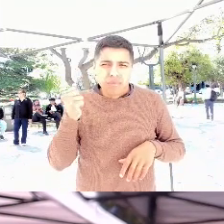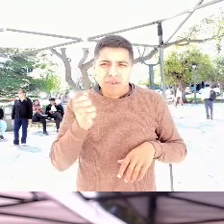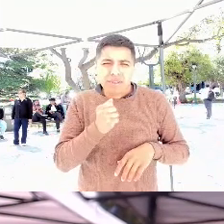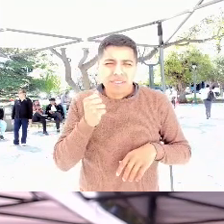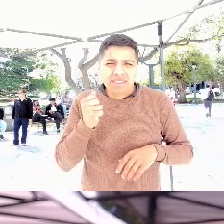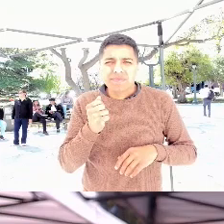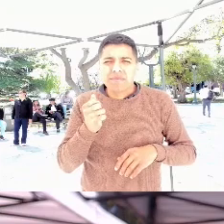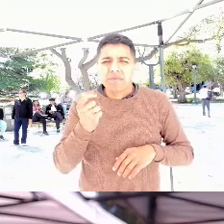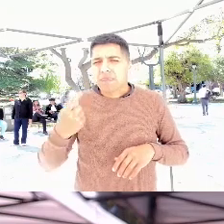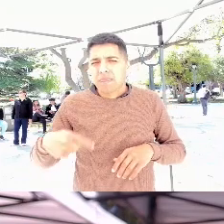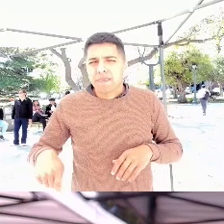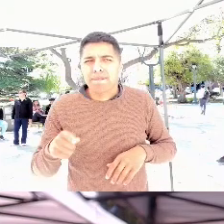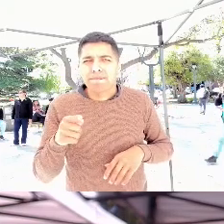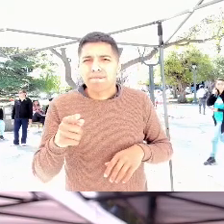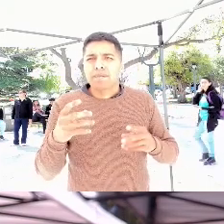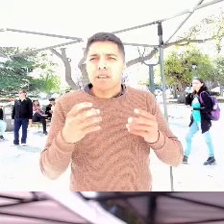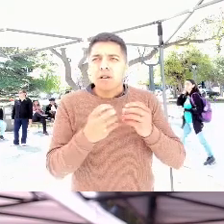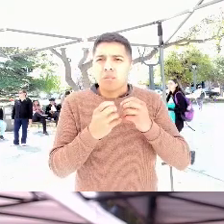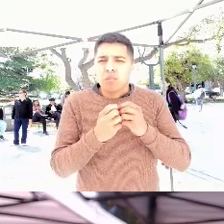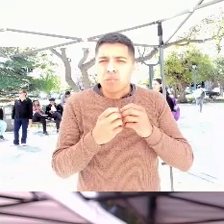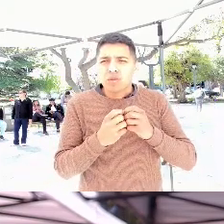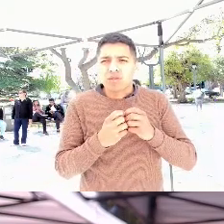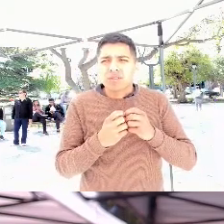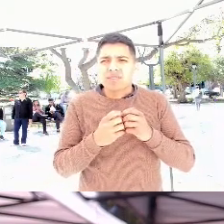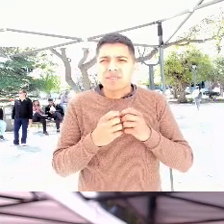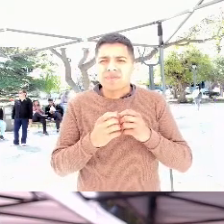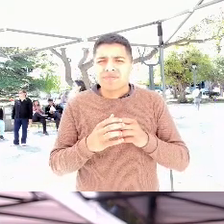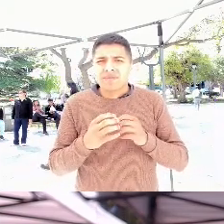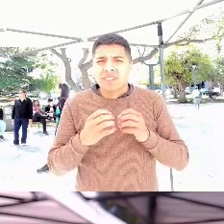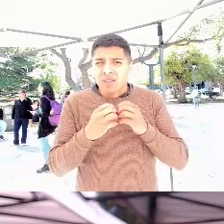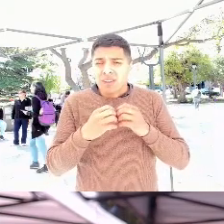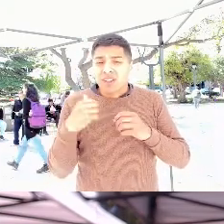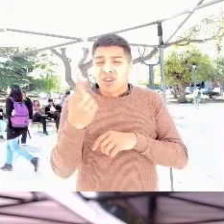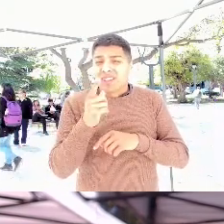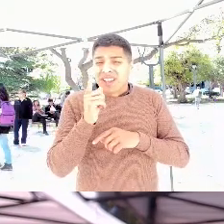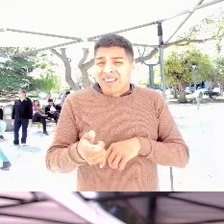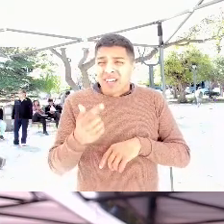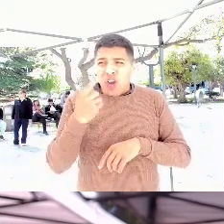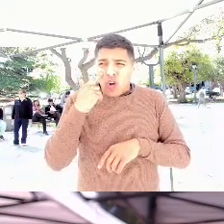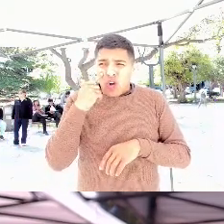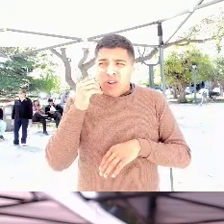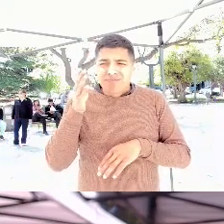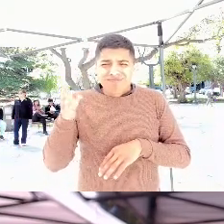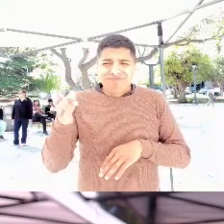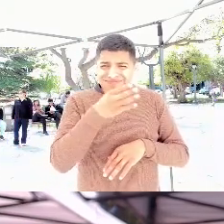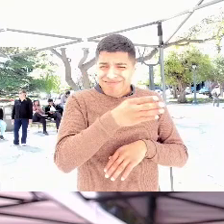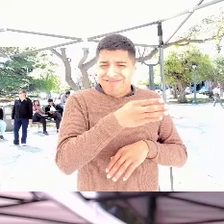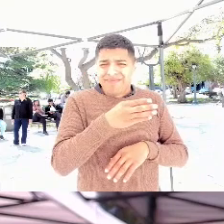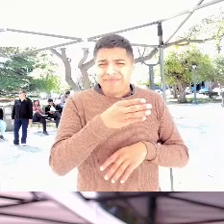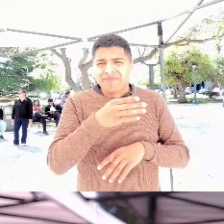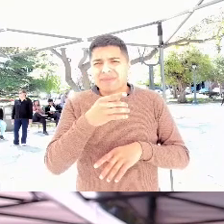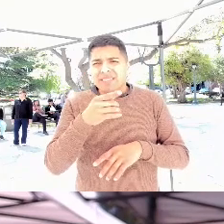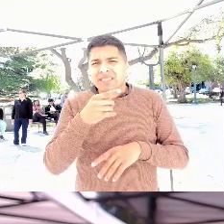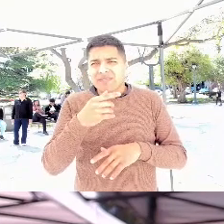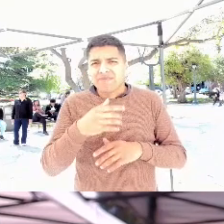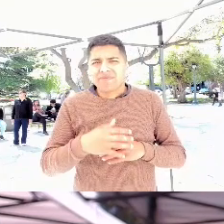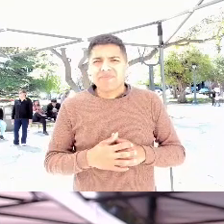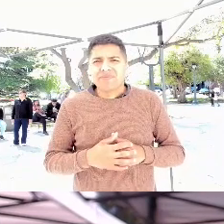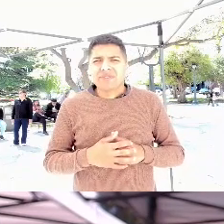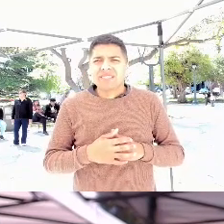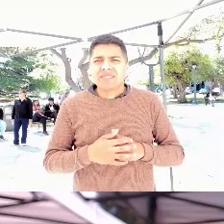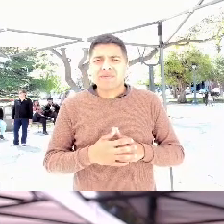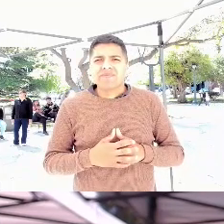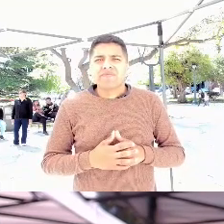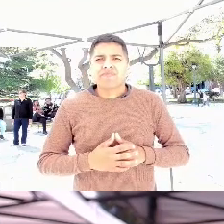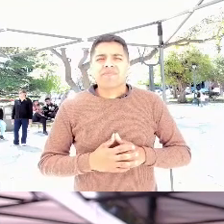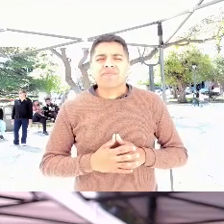radica en que muchos hemos pasado también por dichas instituciones, y eso marca la importancia de la historia y del